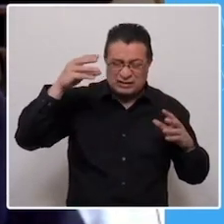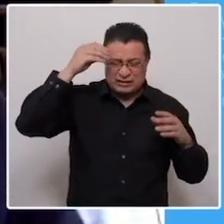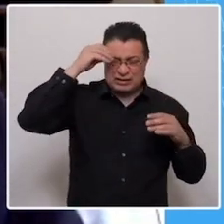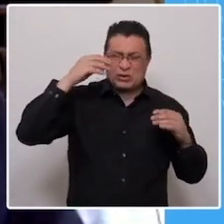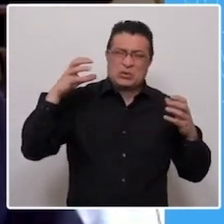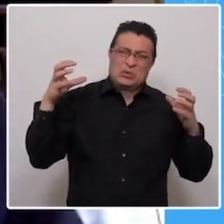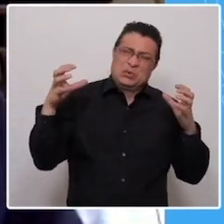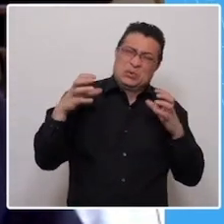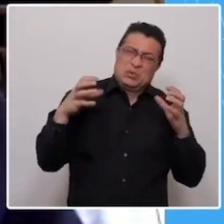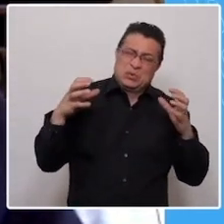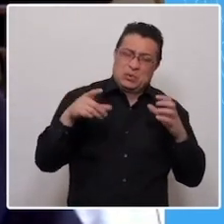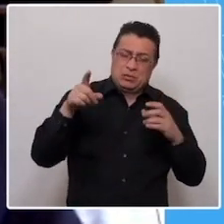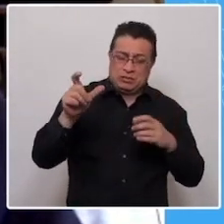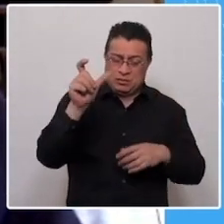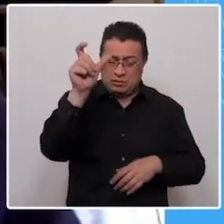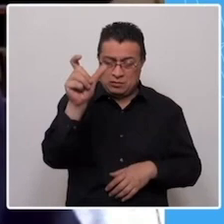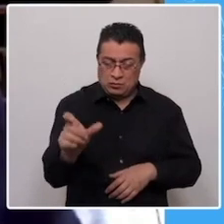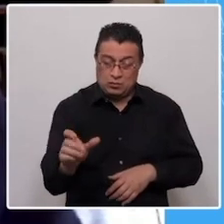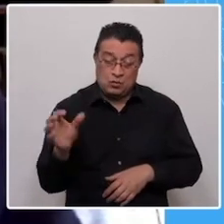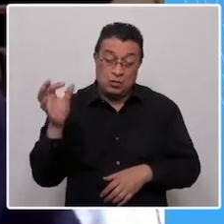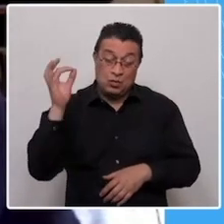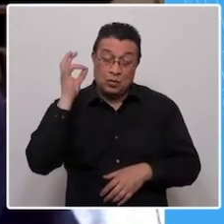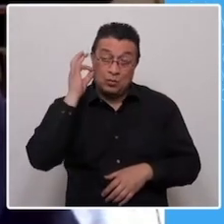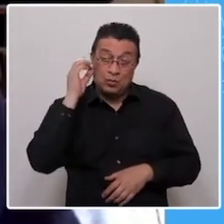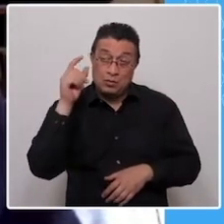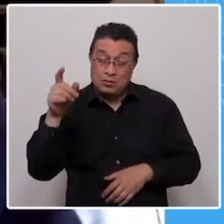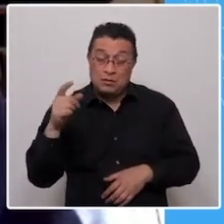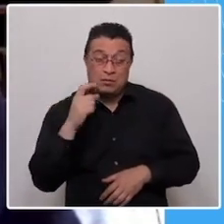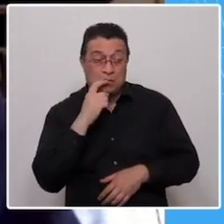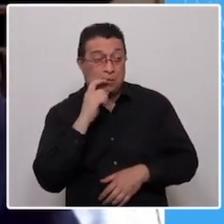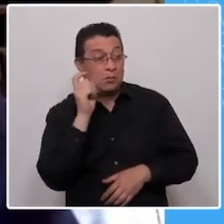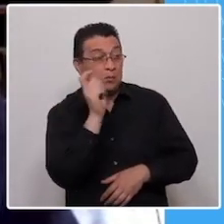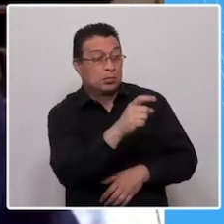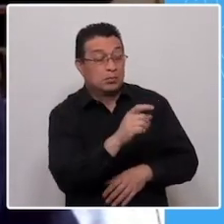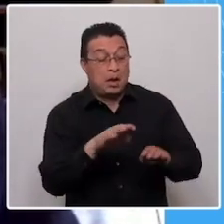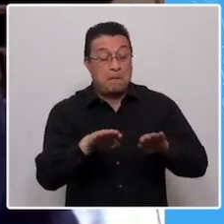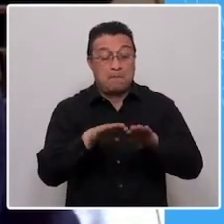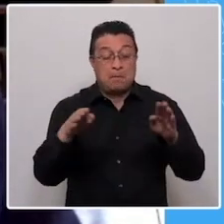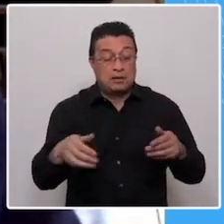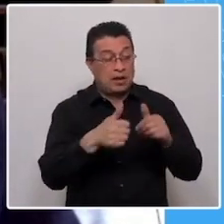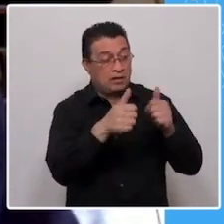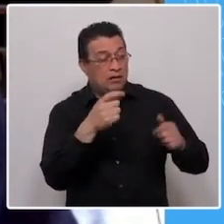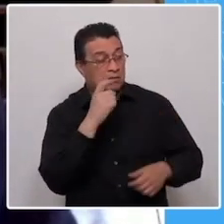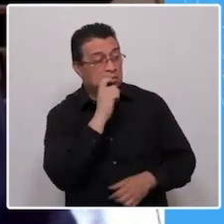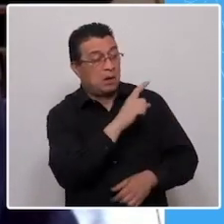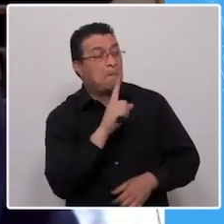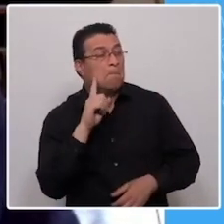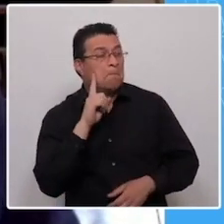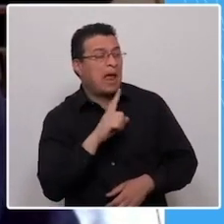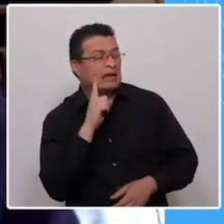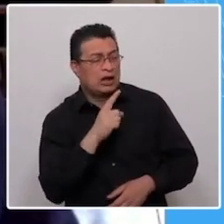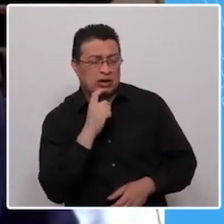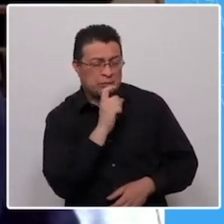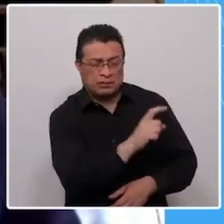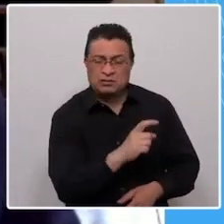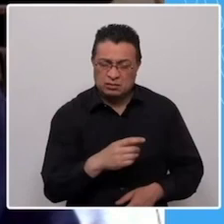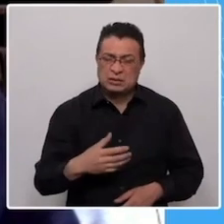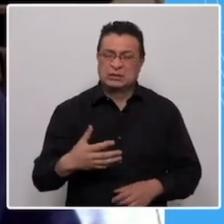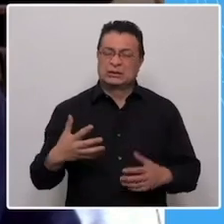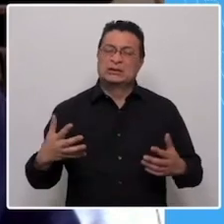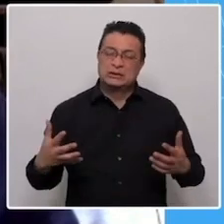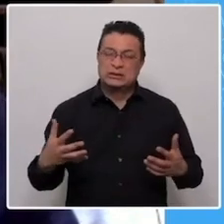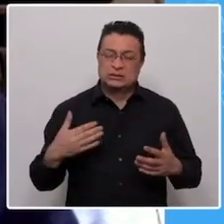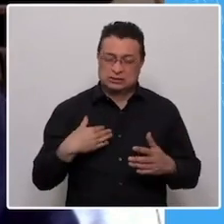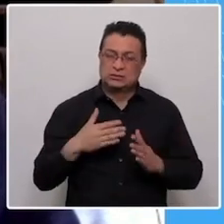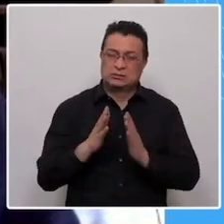una convencional trate de mentirosa a la mesa directiva. Entonces, yo le ruego a la